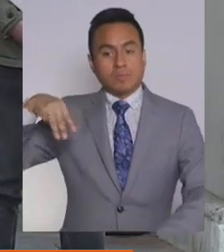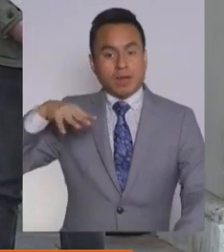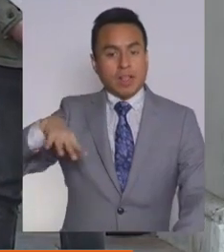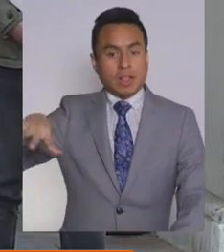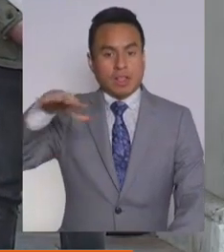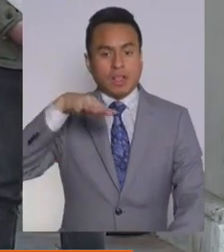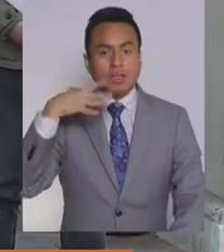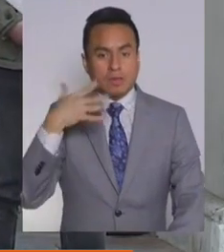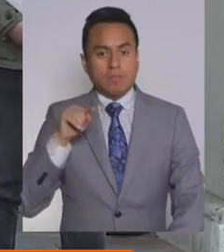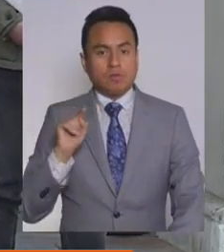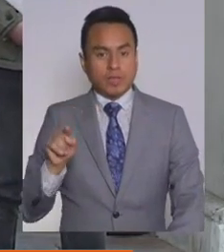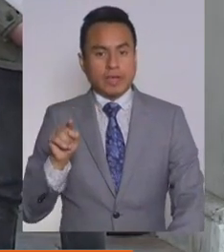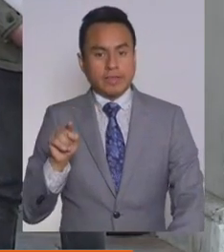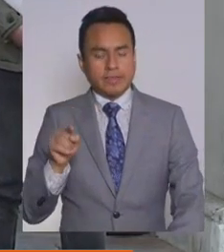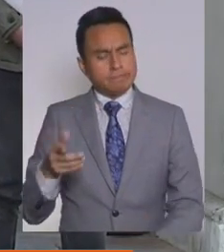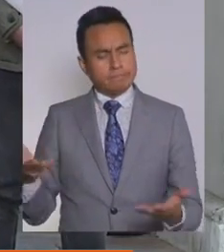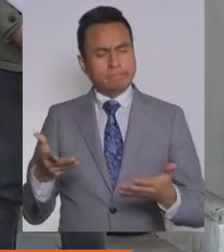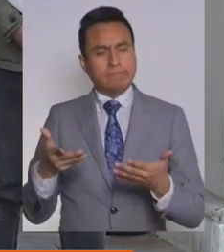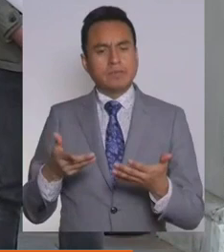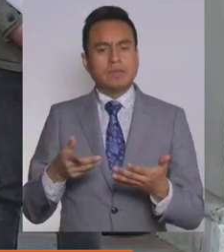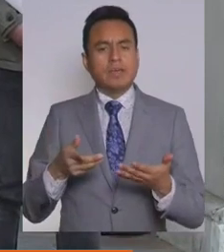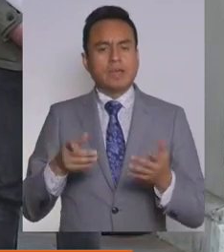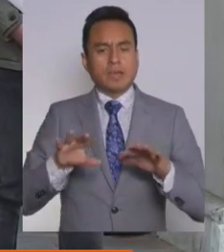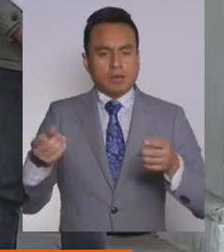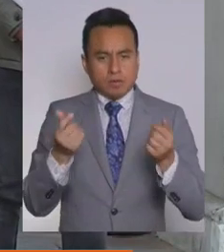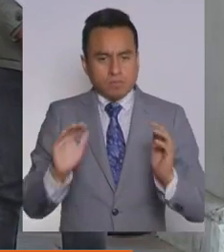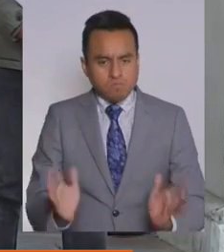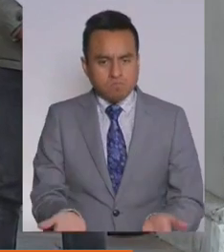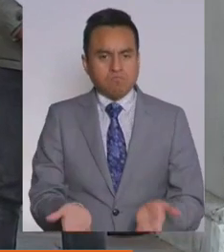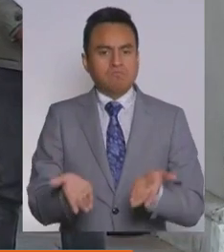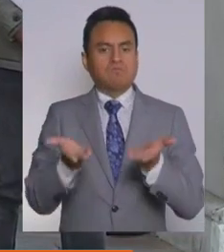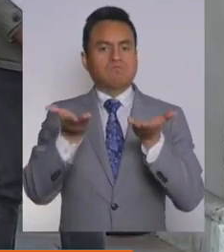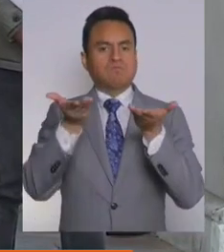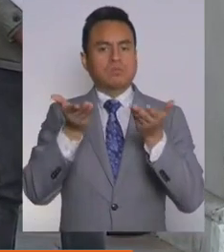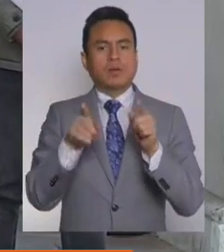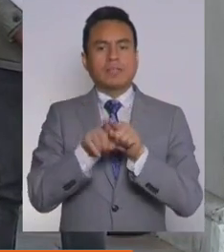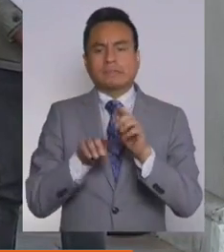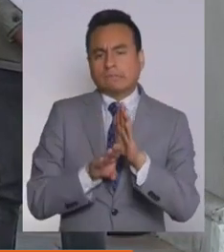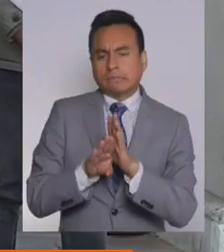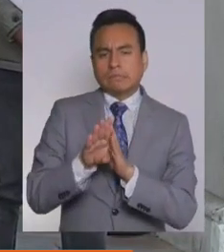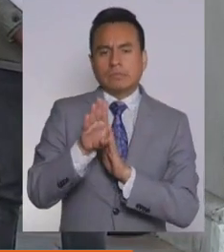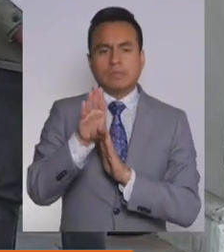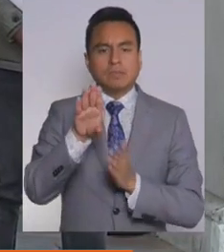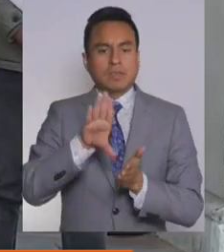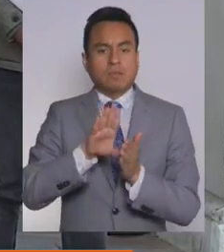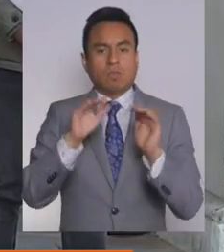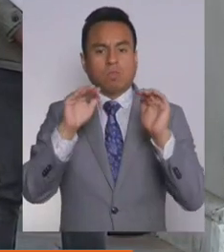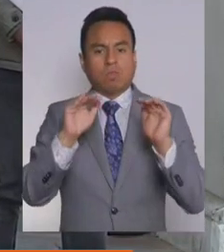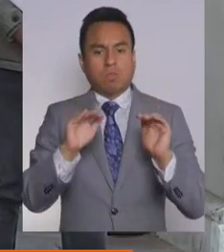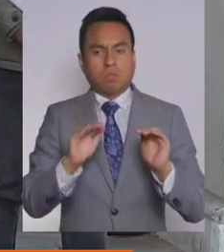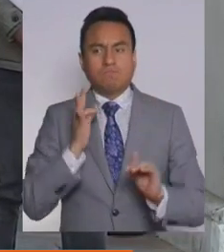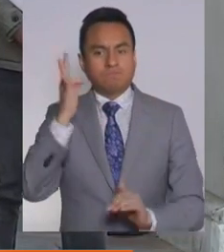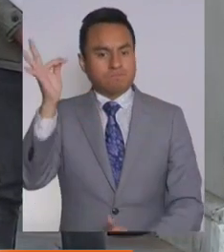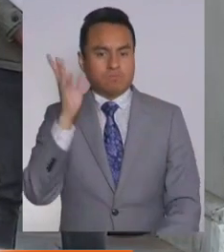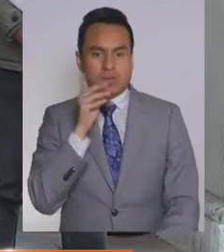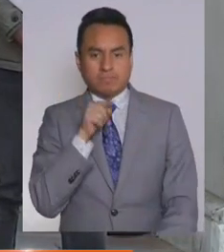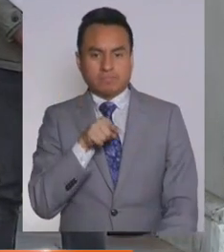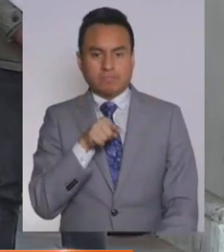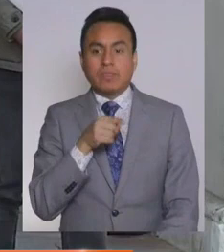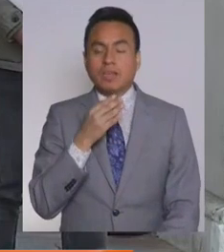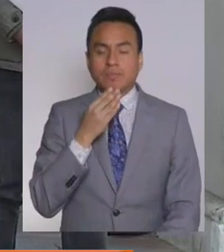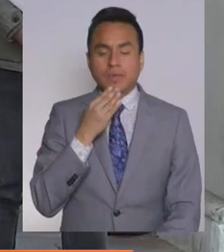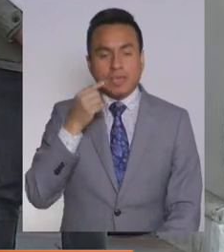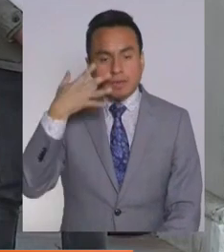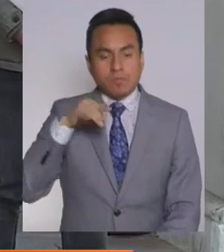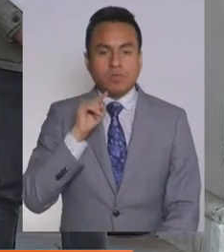tremendamente importante para recuperar la actividad, recuperar el crecimiento. Un país sin crecimiento no tiene futuro. Pero también